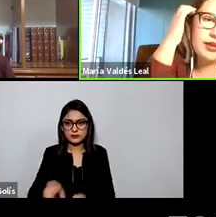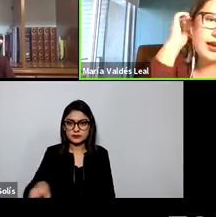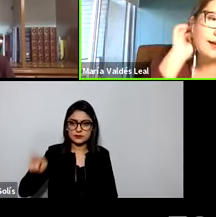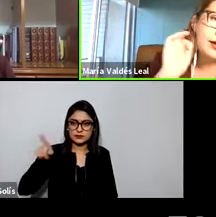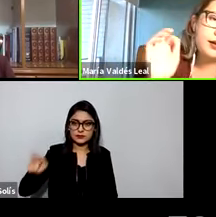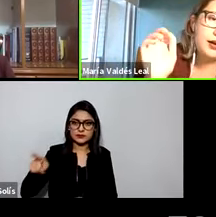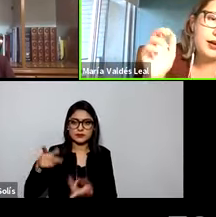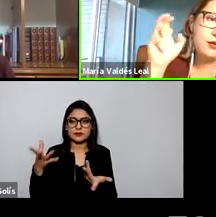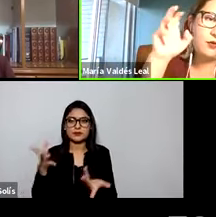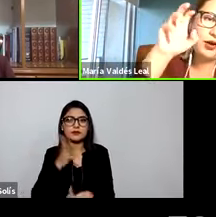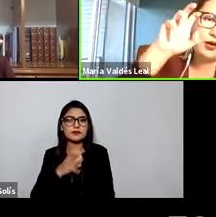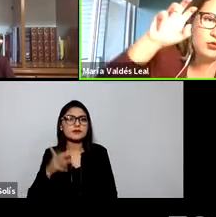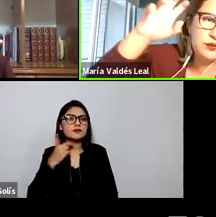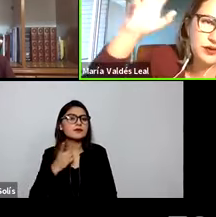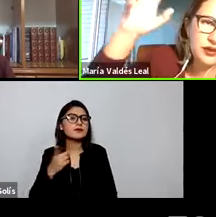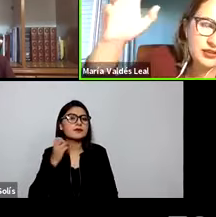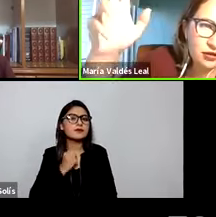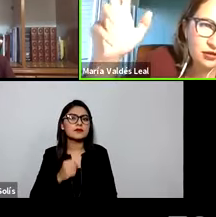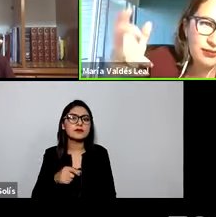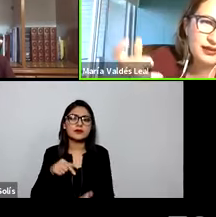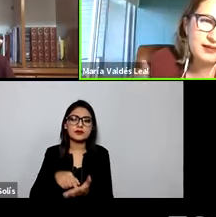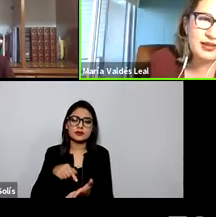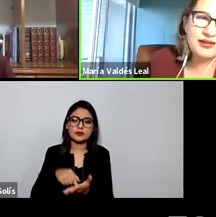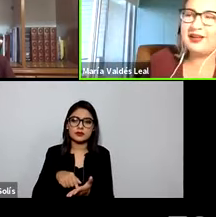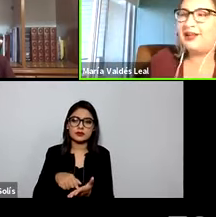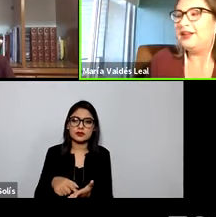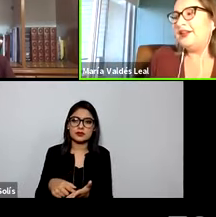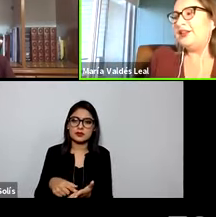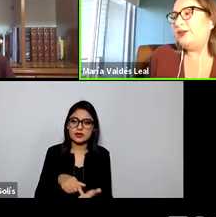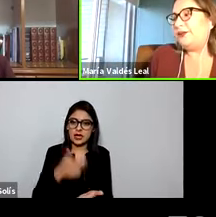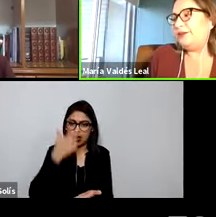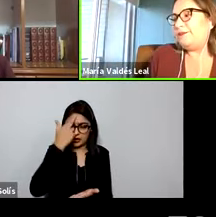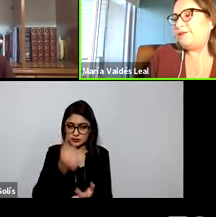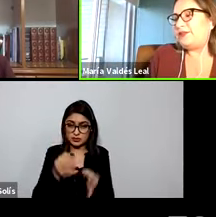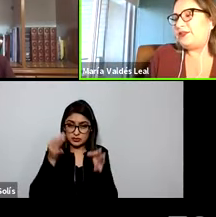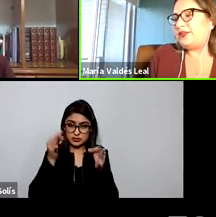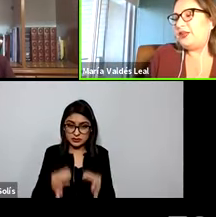porque no puede haber una justificación completamente,